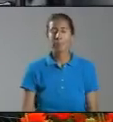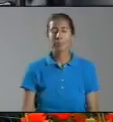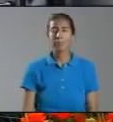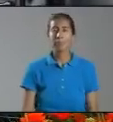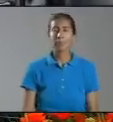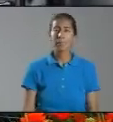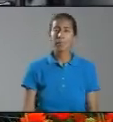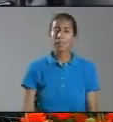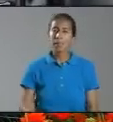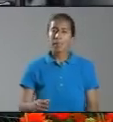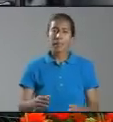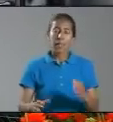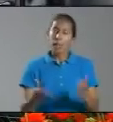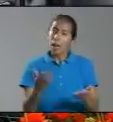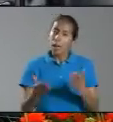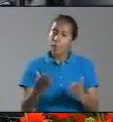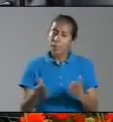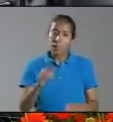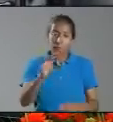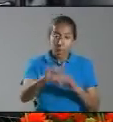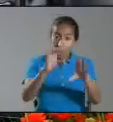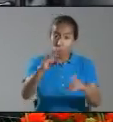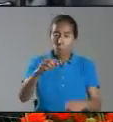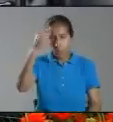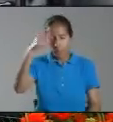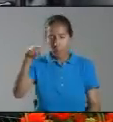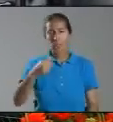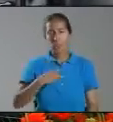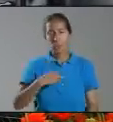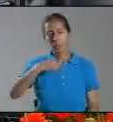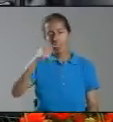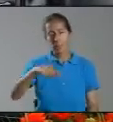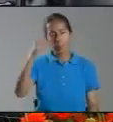Hace unos días estaba yo meditando.